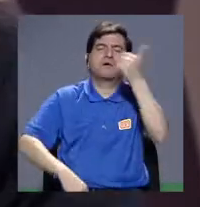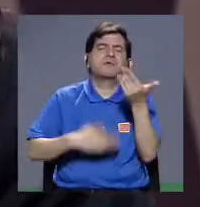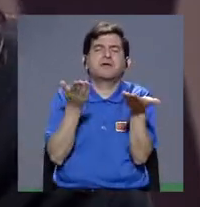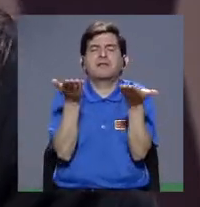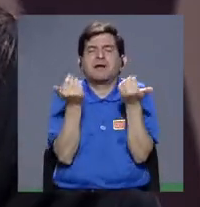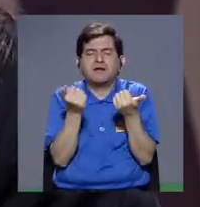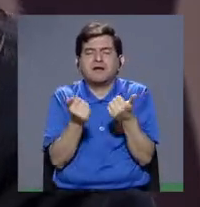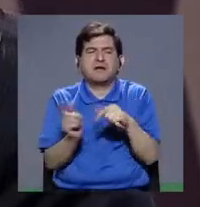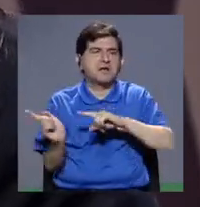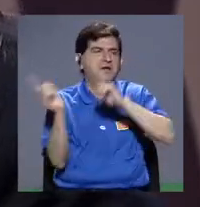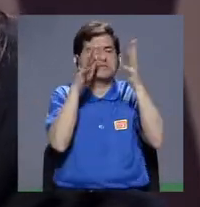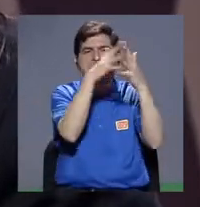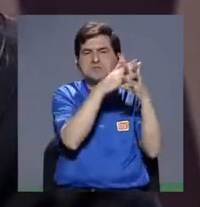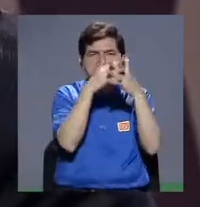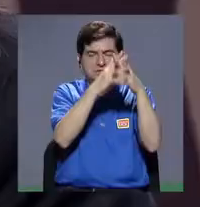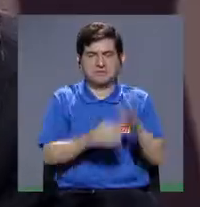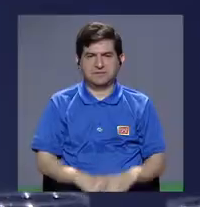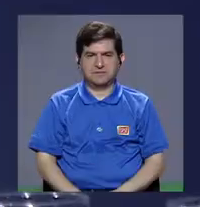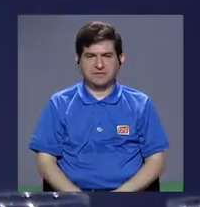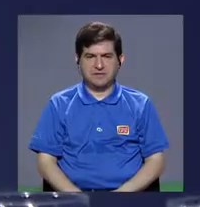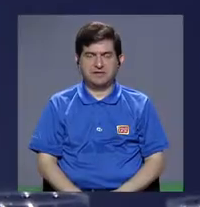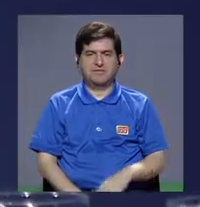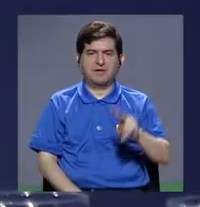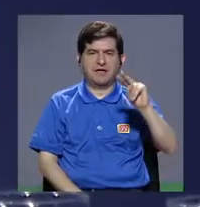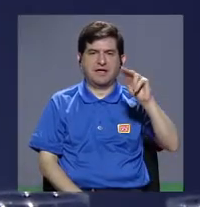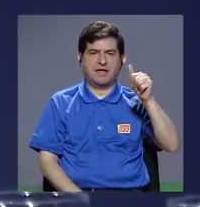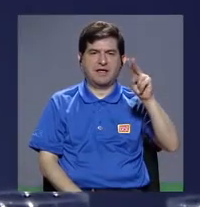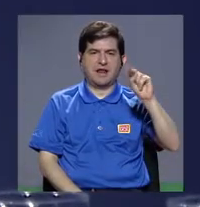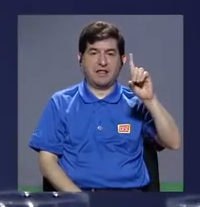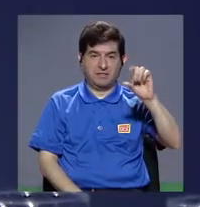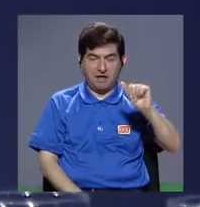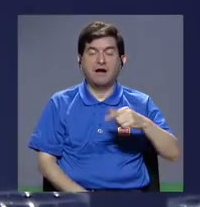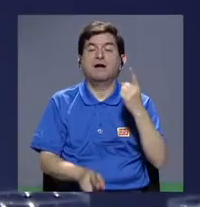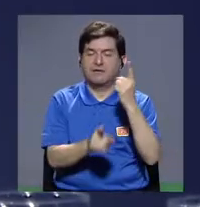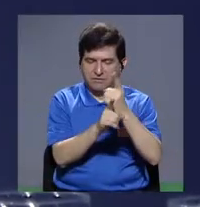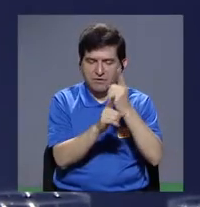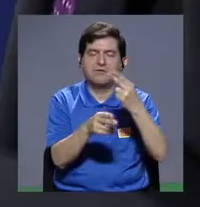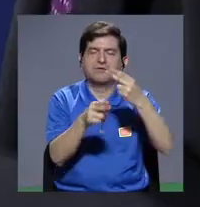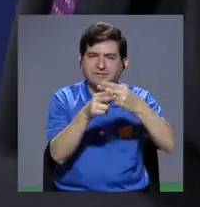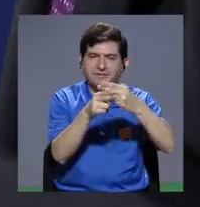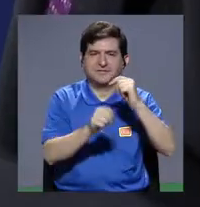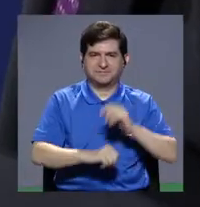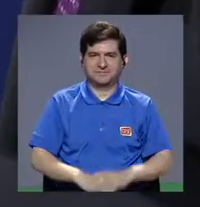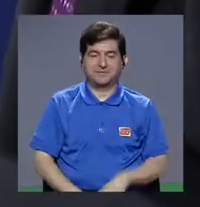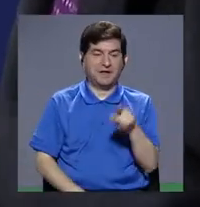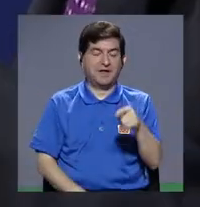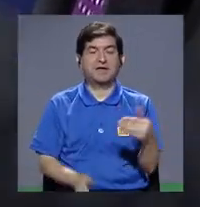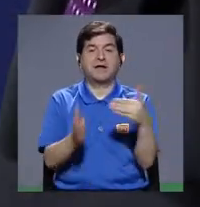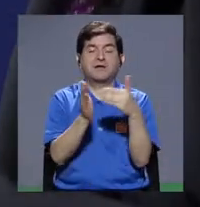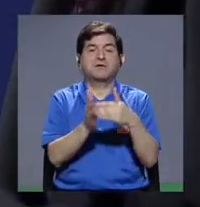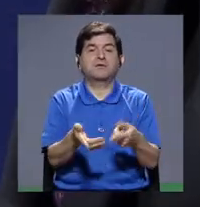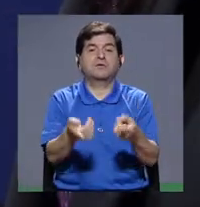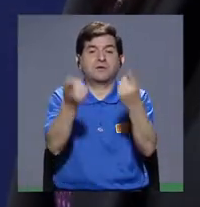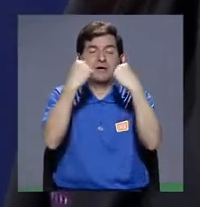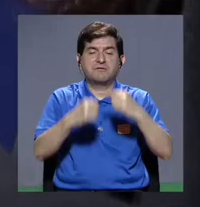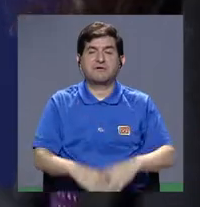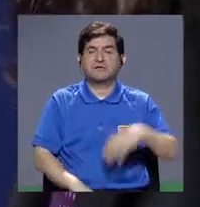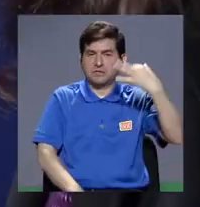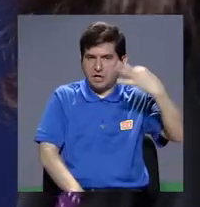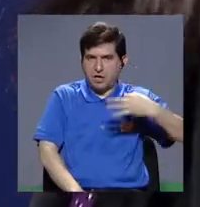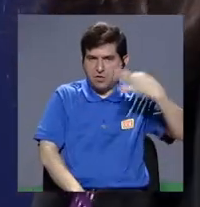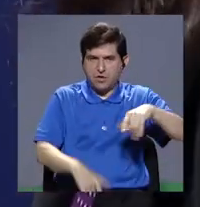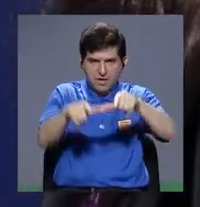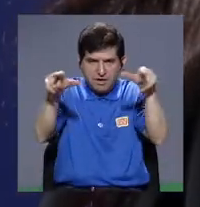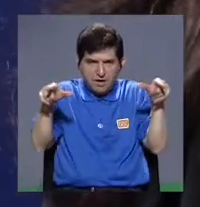éste a eeuu que la tía me manda así y bueno y ella vuelve a sus